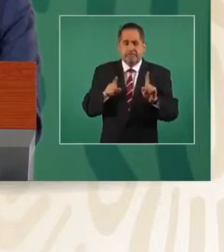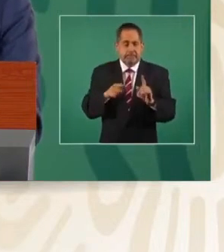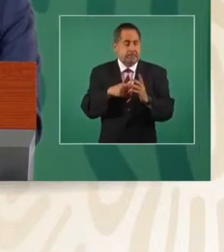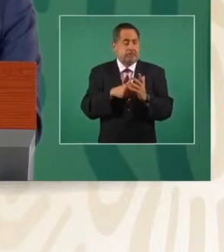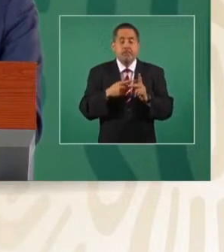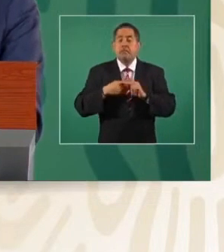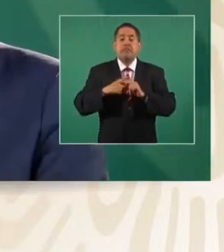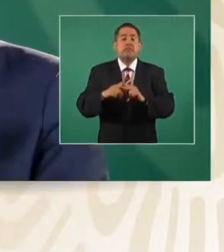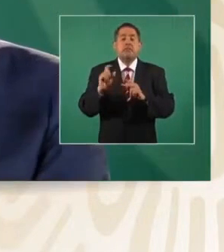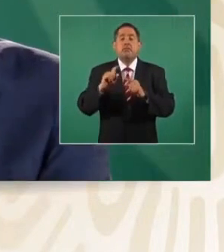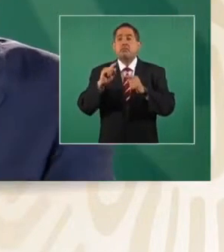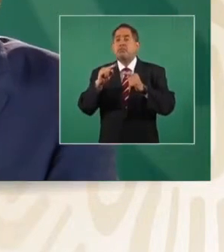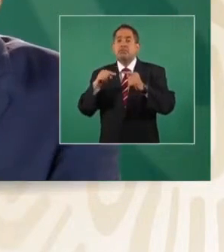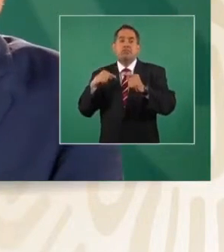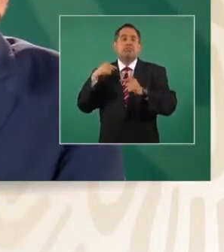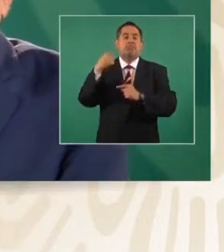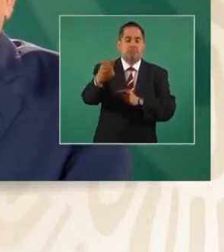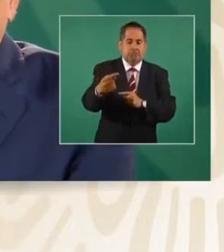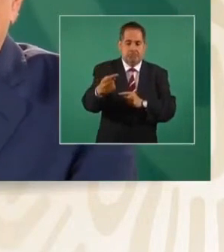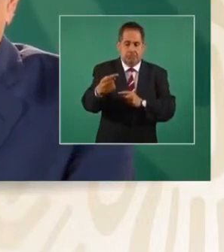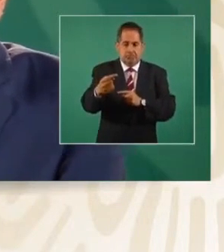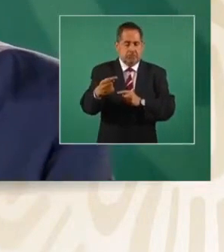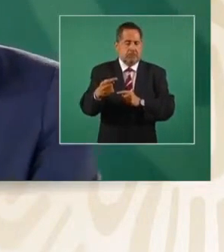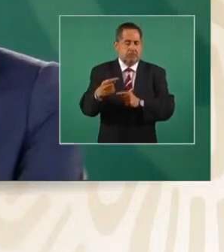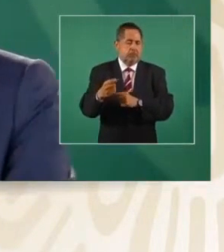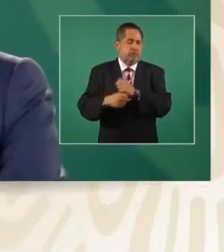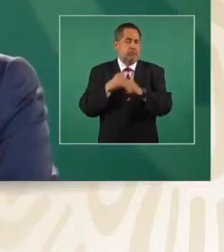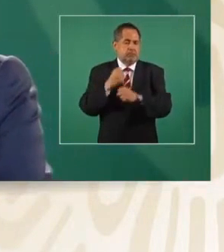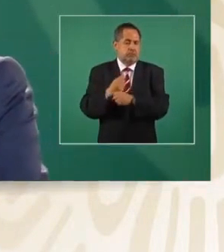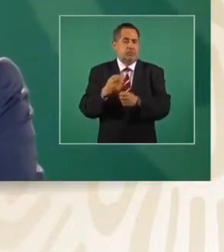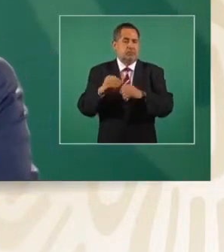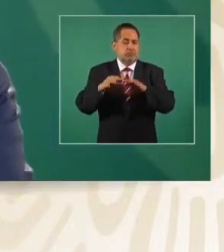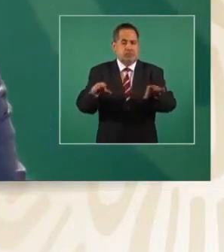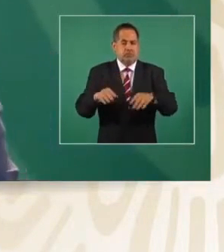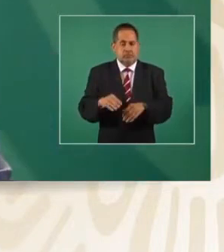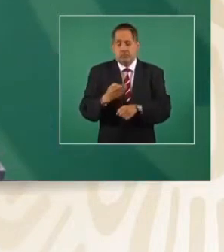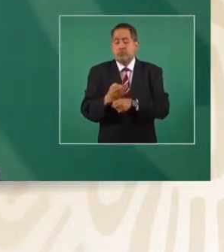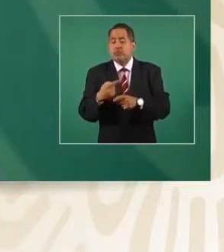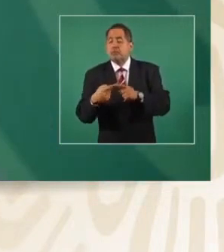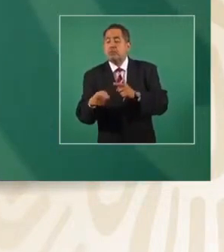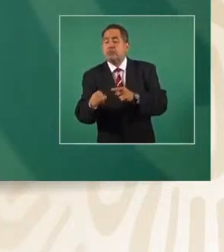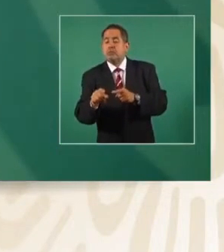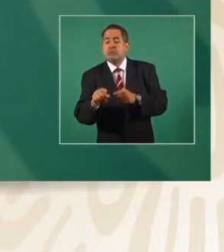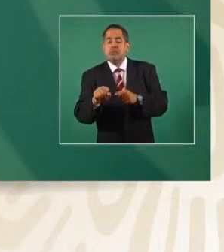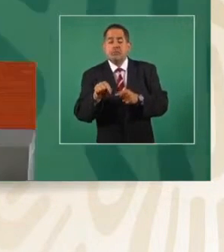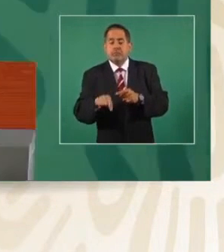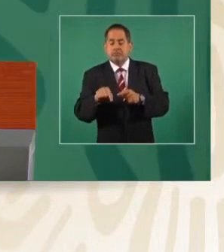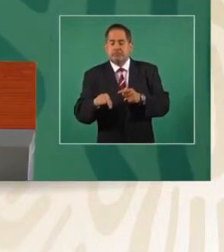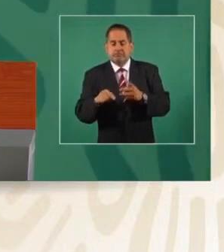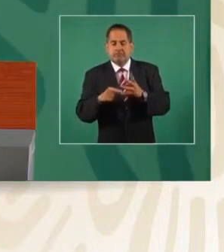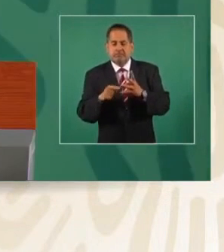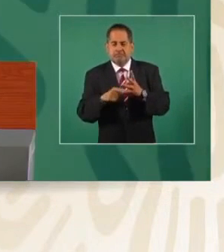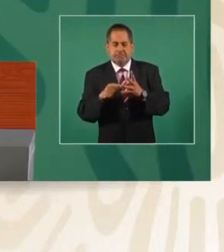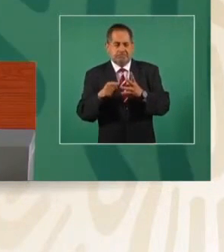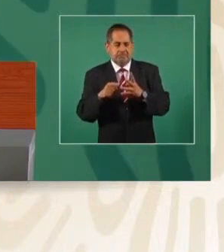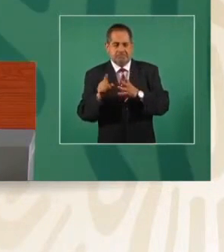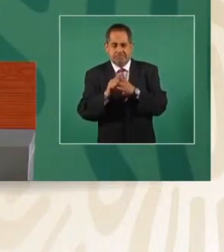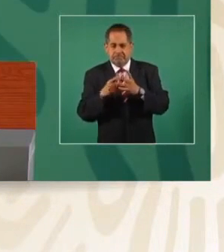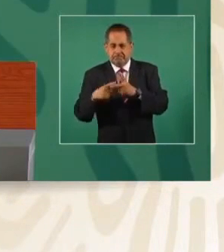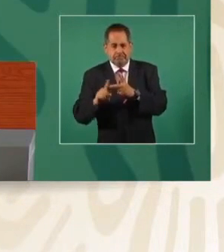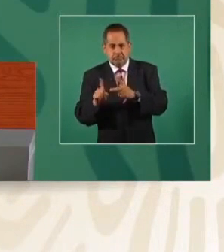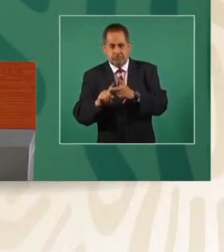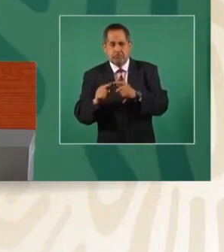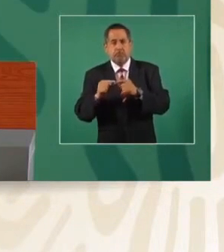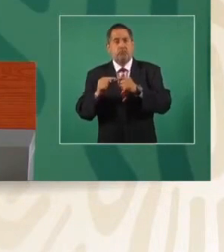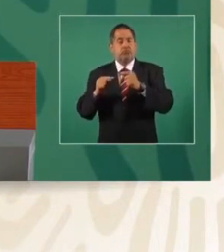próximo ciclo escolar, o sea, terminando este, que va a comenzar a finales de mes,